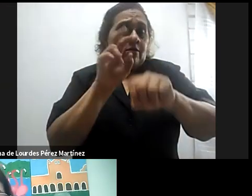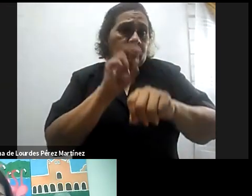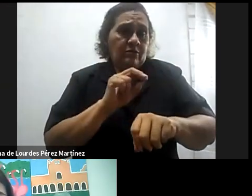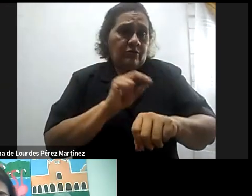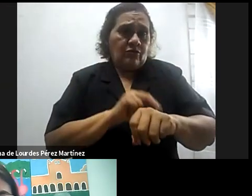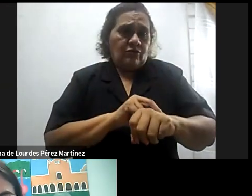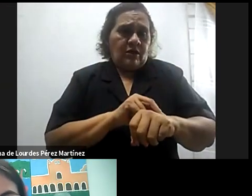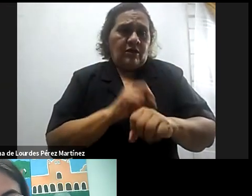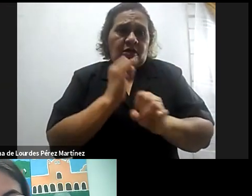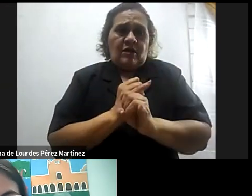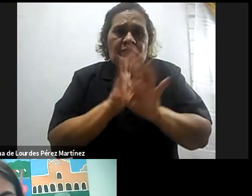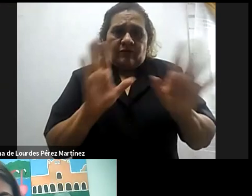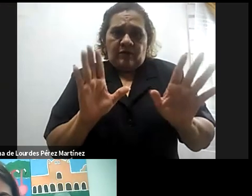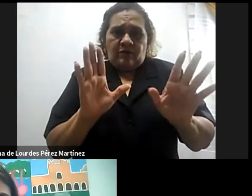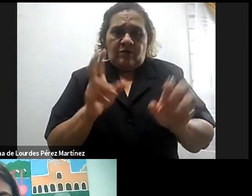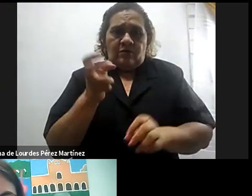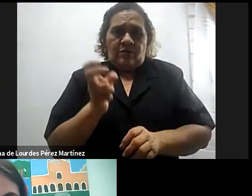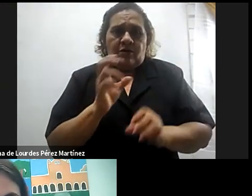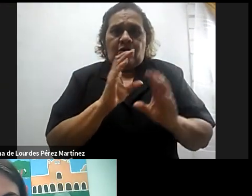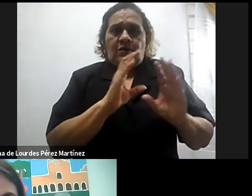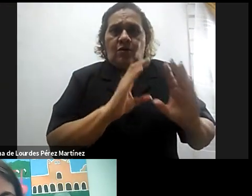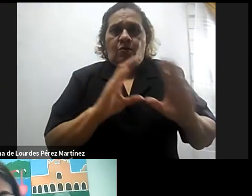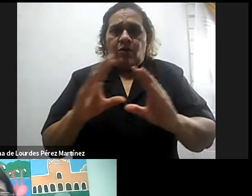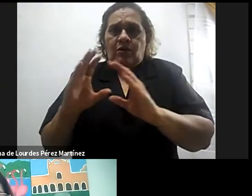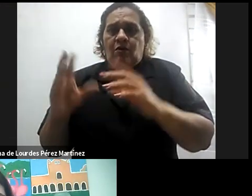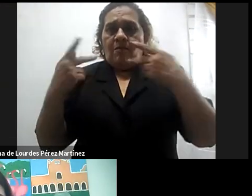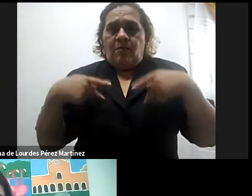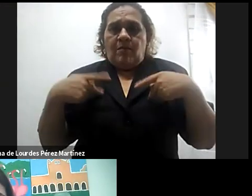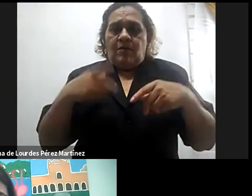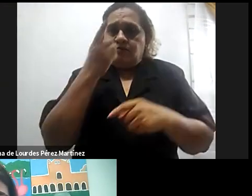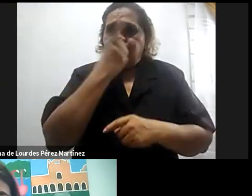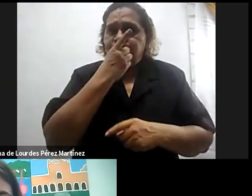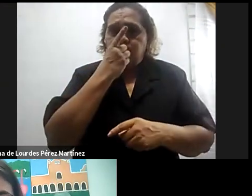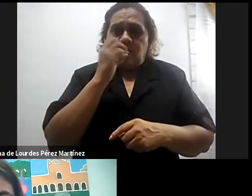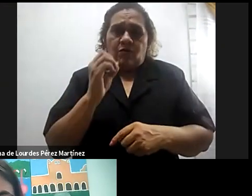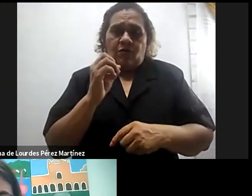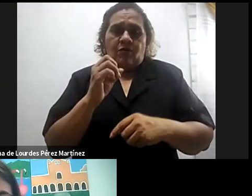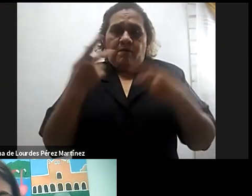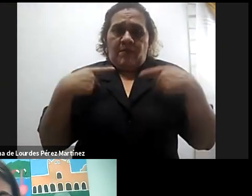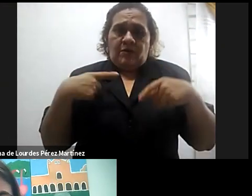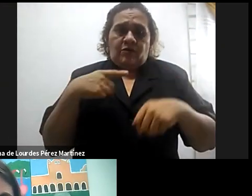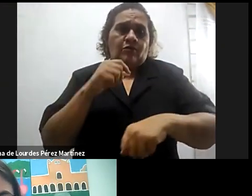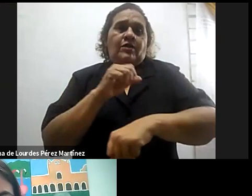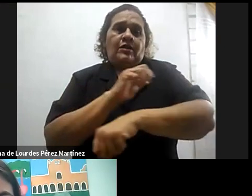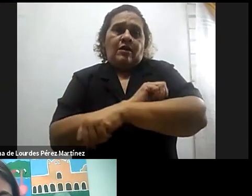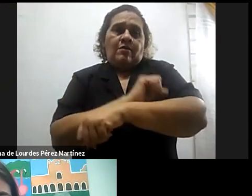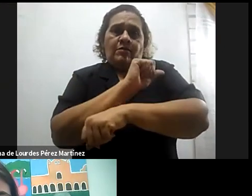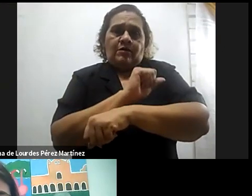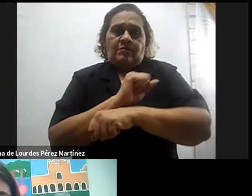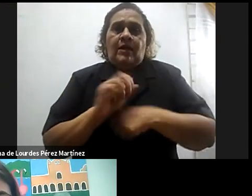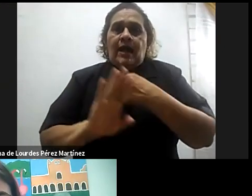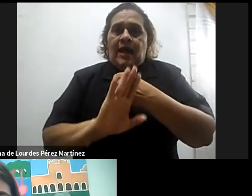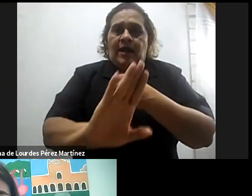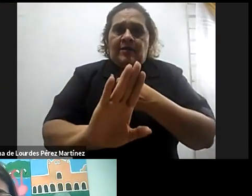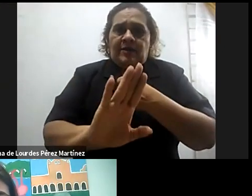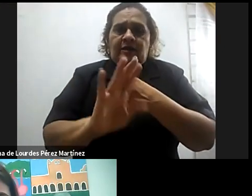esta información y este cuidado para las personas que viven con diabetes o con hipertensión respecto de los pies para evitar